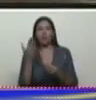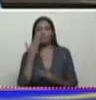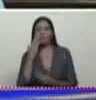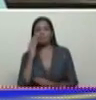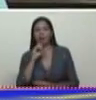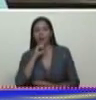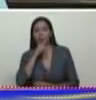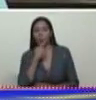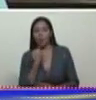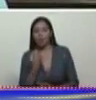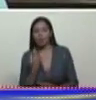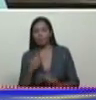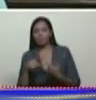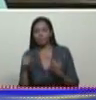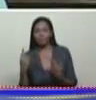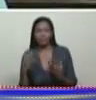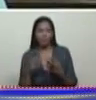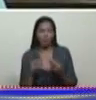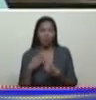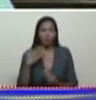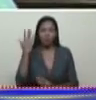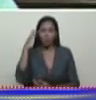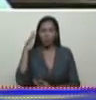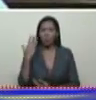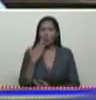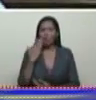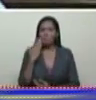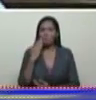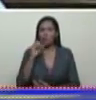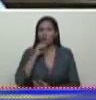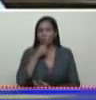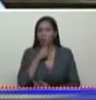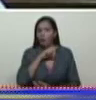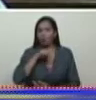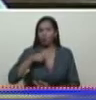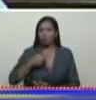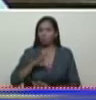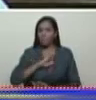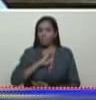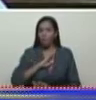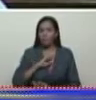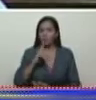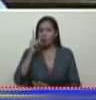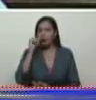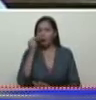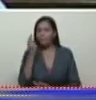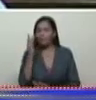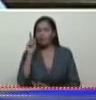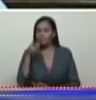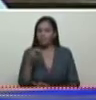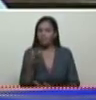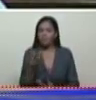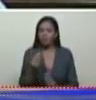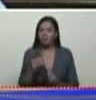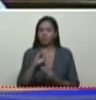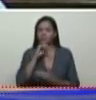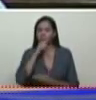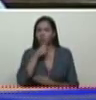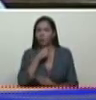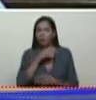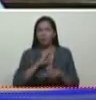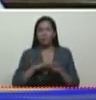abuelas. Sé que las madres y las abuelas, y también nosotros los padres y los abuelos,